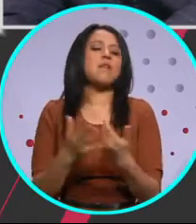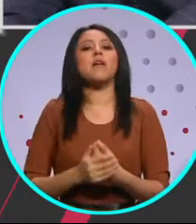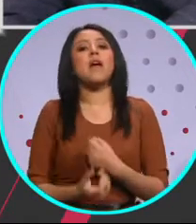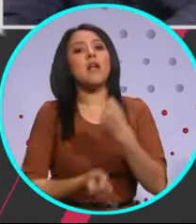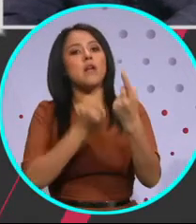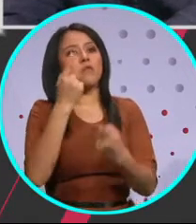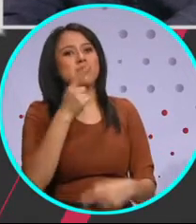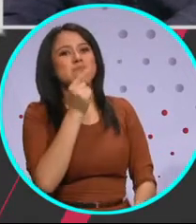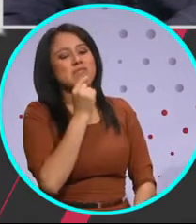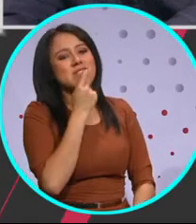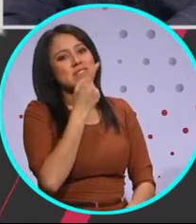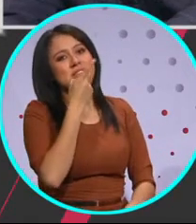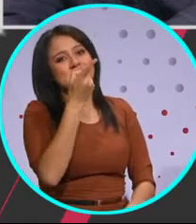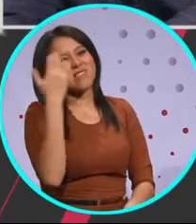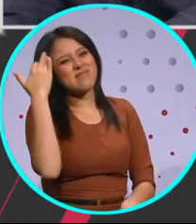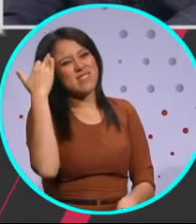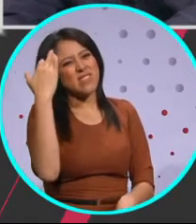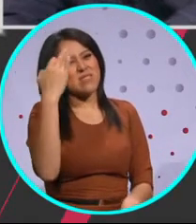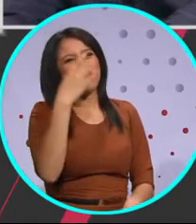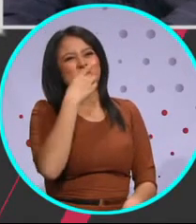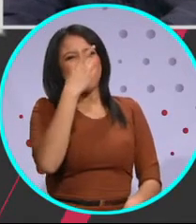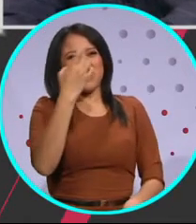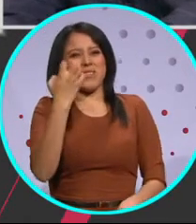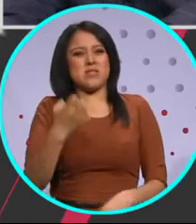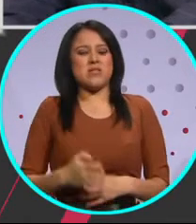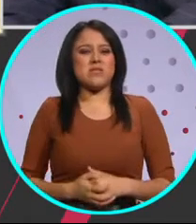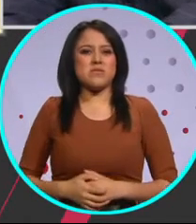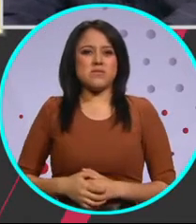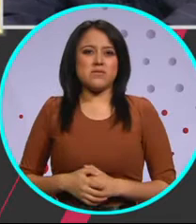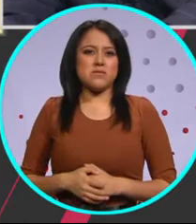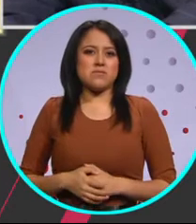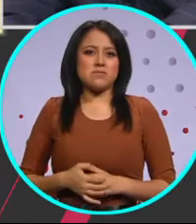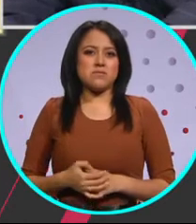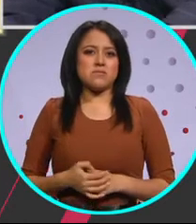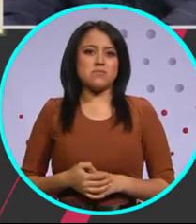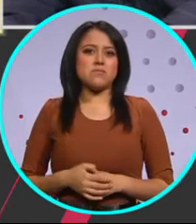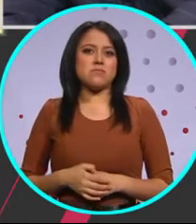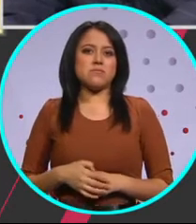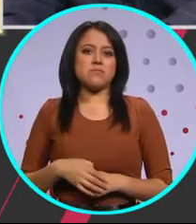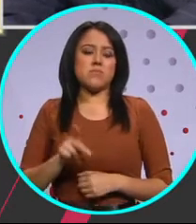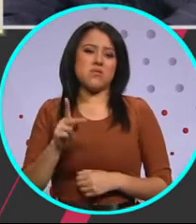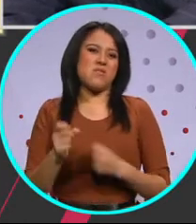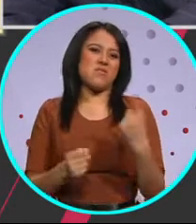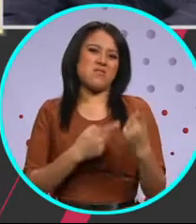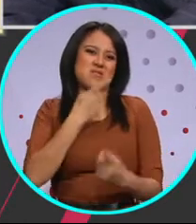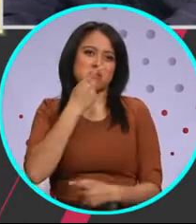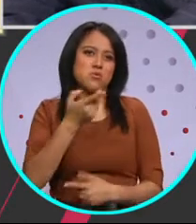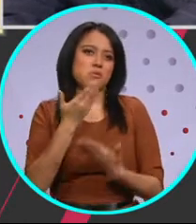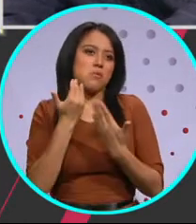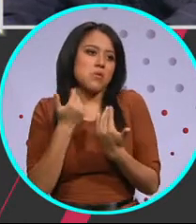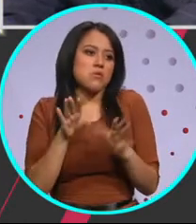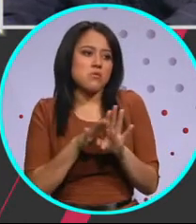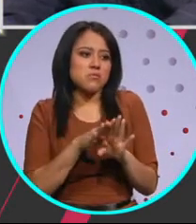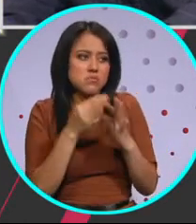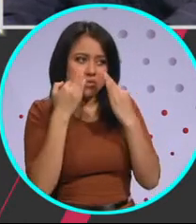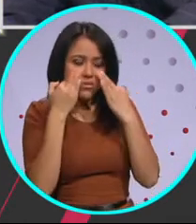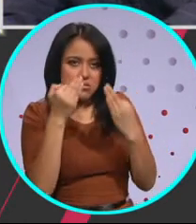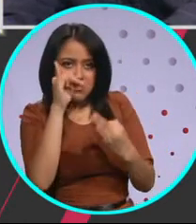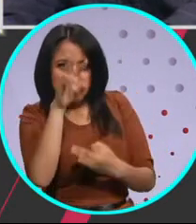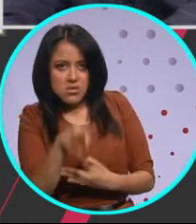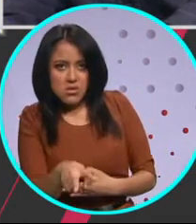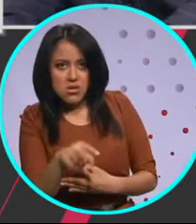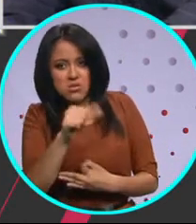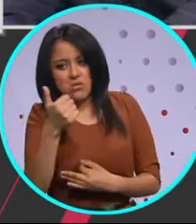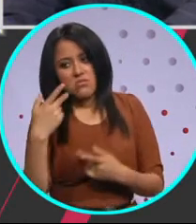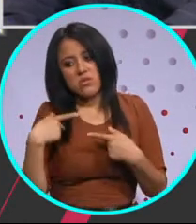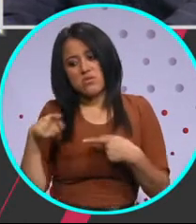policías con difamados a lo largo de su carrera y les acaban arruinando el día y vea mucho la carrera porque no haya forma de atestiguar su dicho contra el de